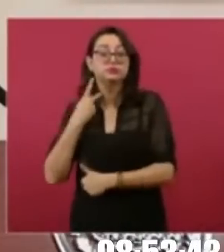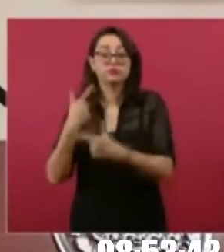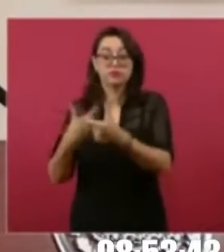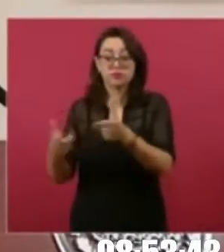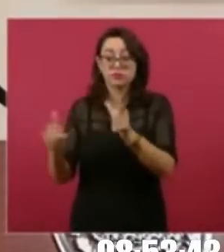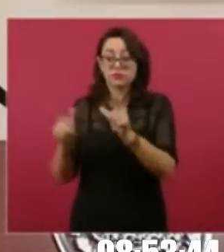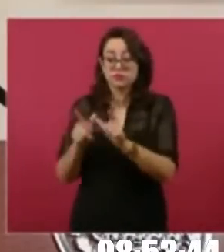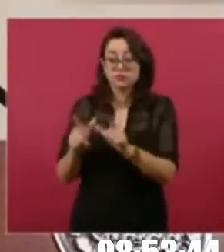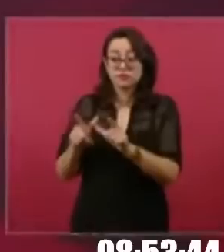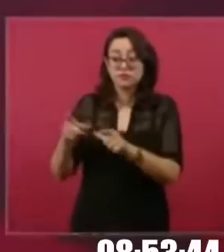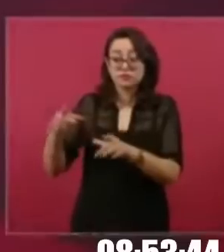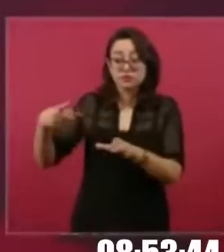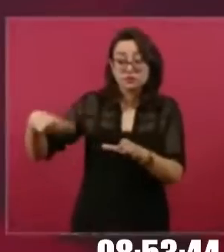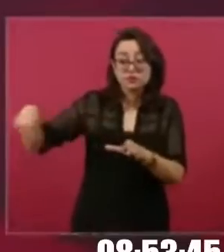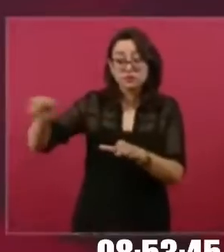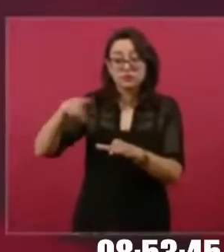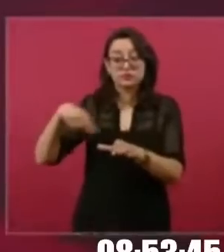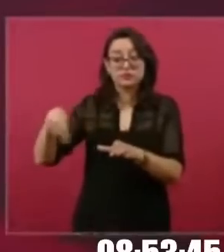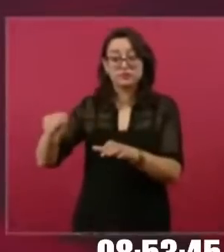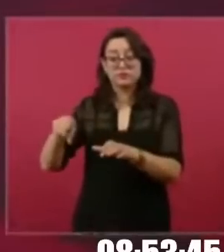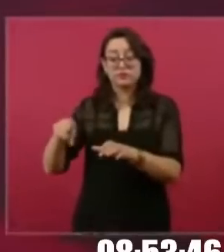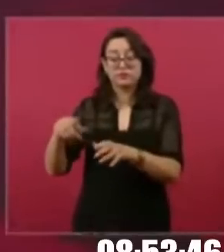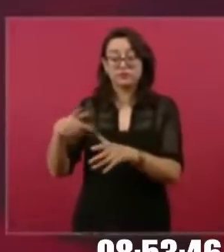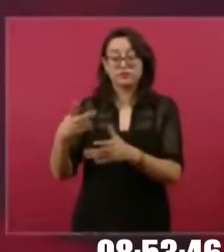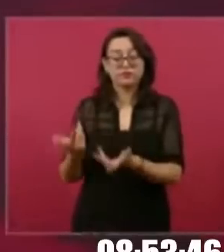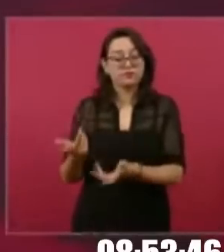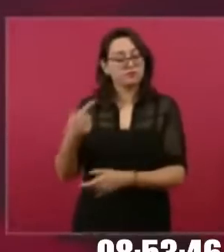de la encuesta